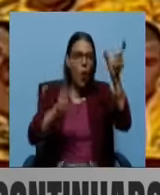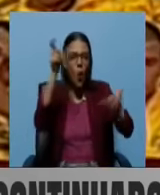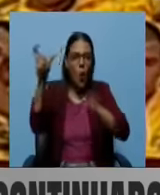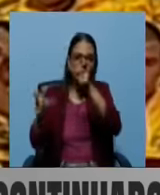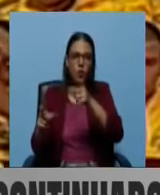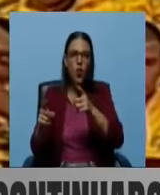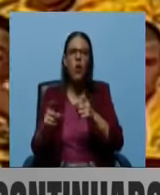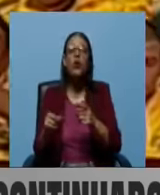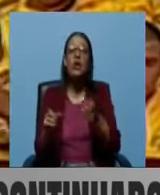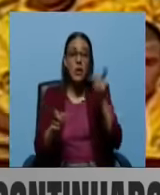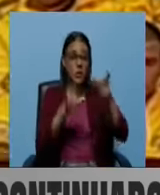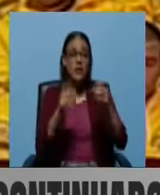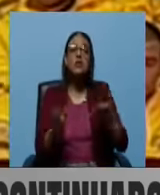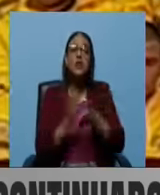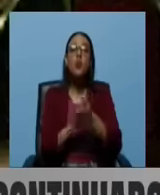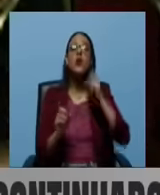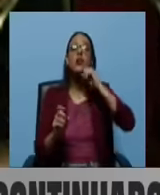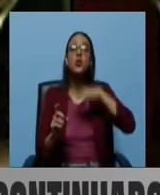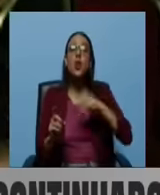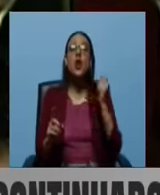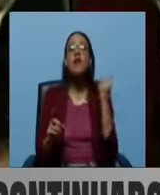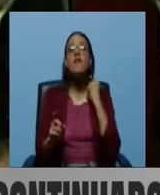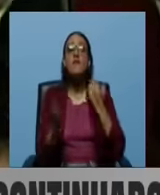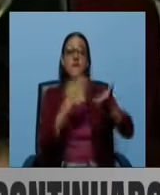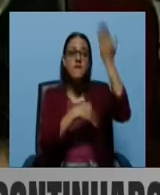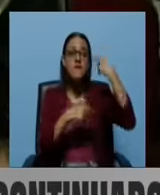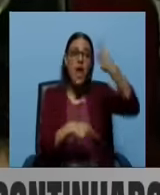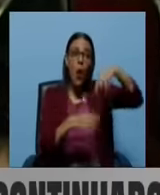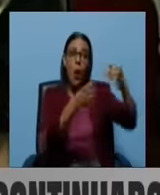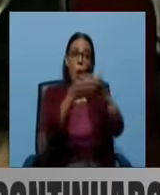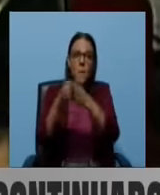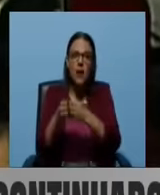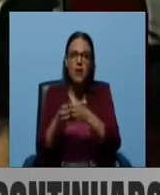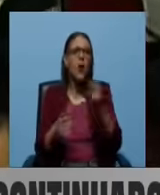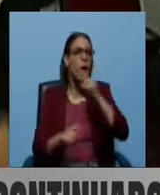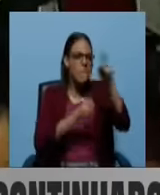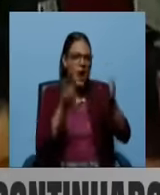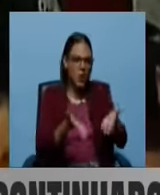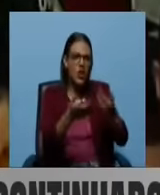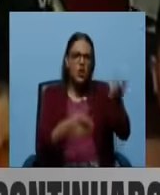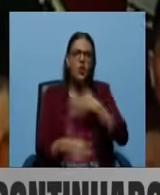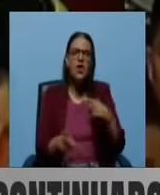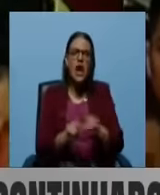a los funcionarios de mayor edad si se quieren jubilar.